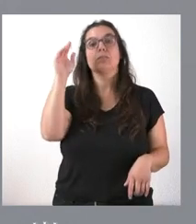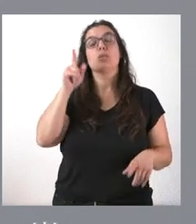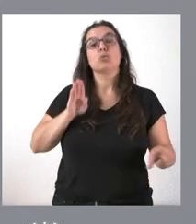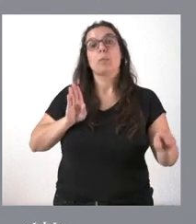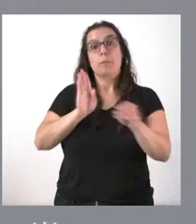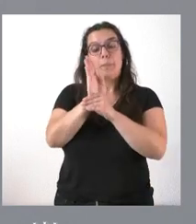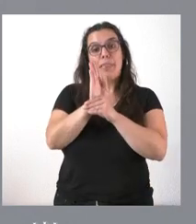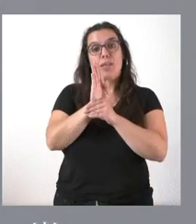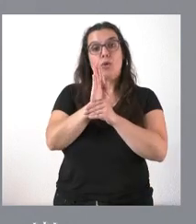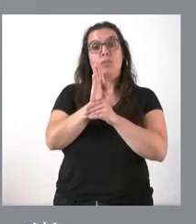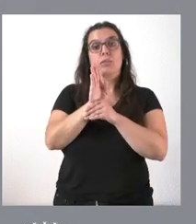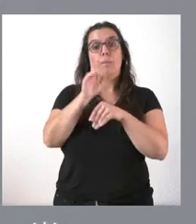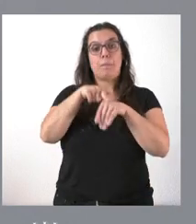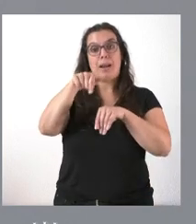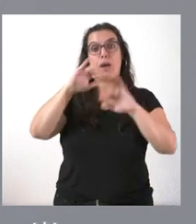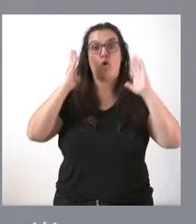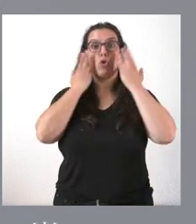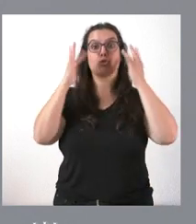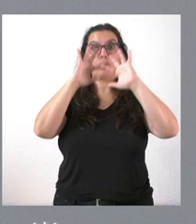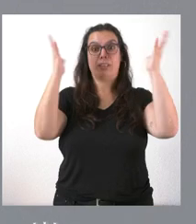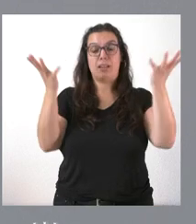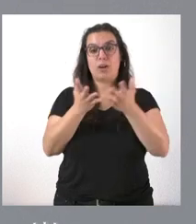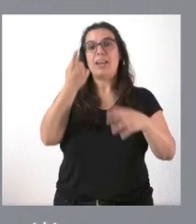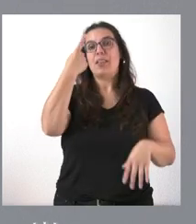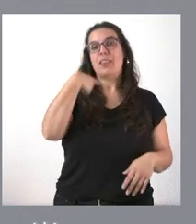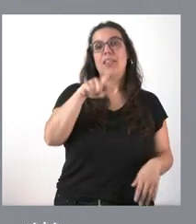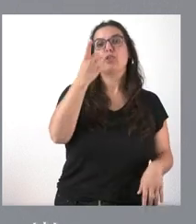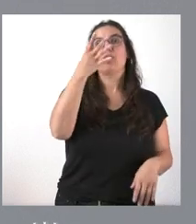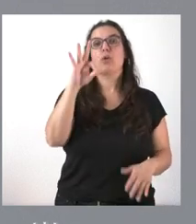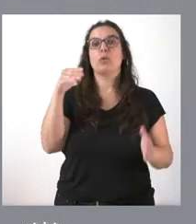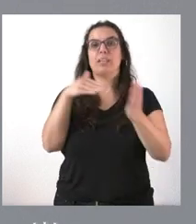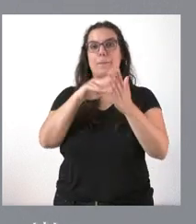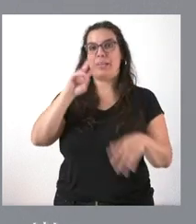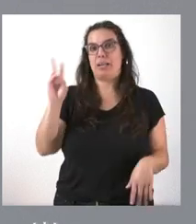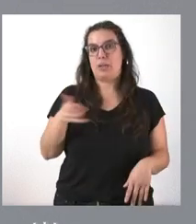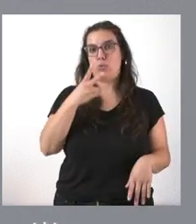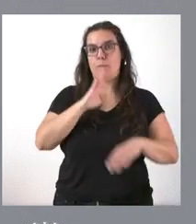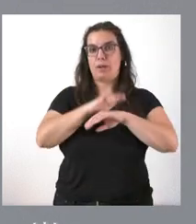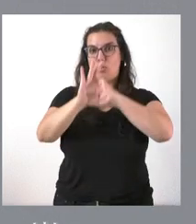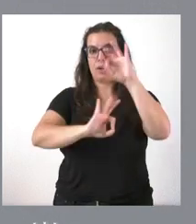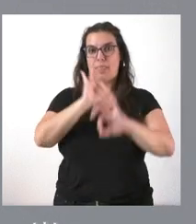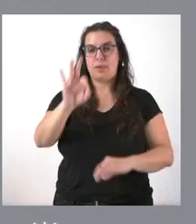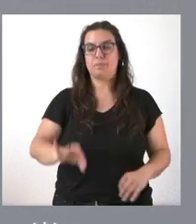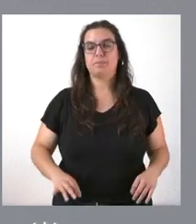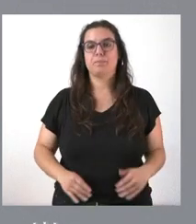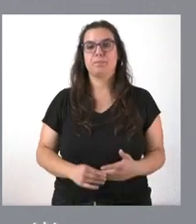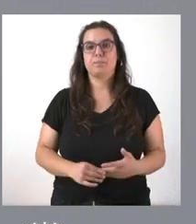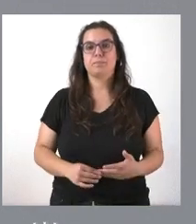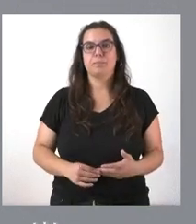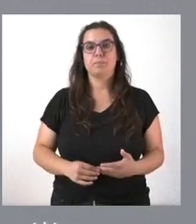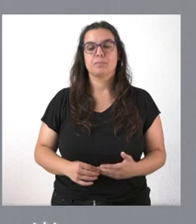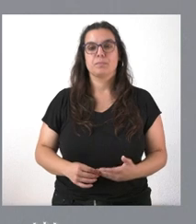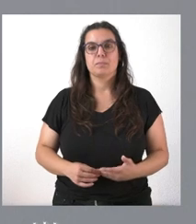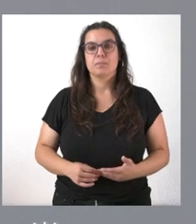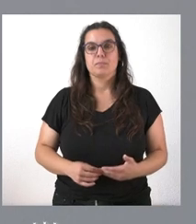subvención para este congreso internacional son 150.000 euros como les digo